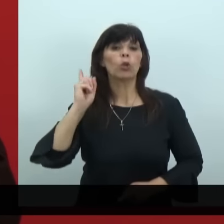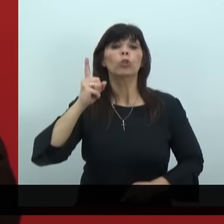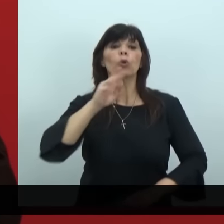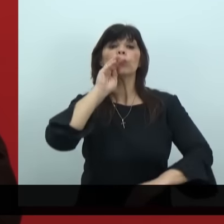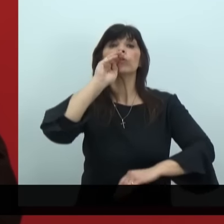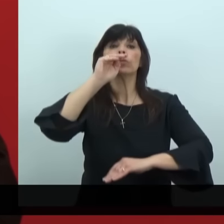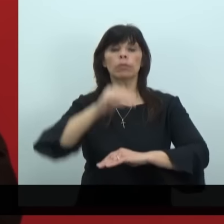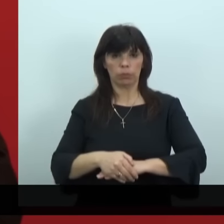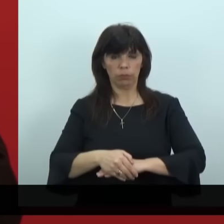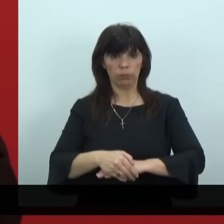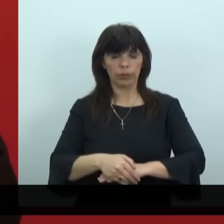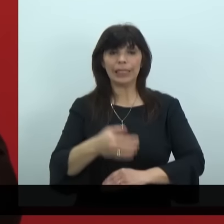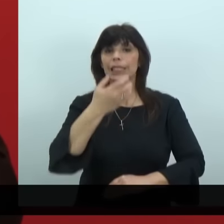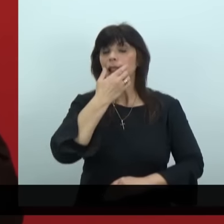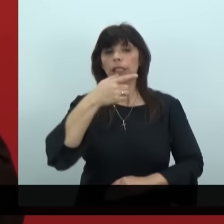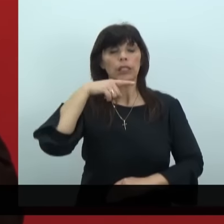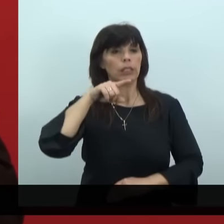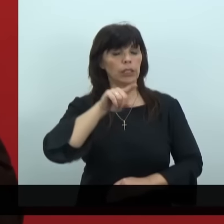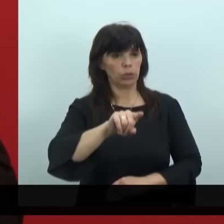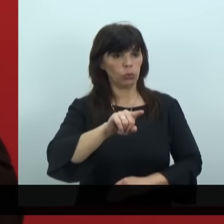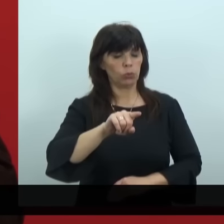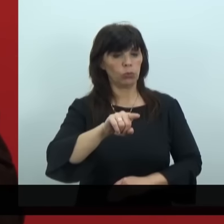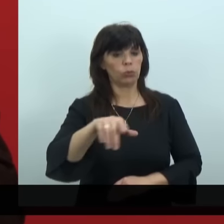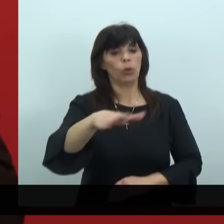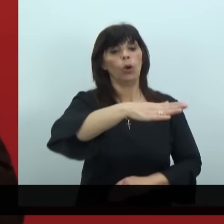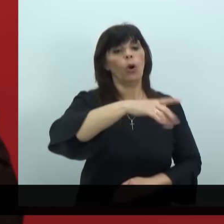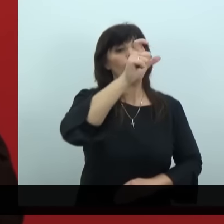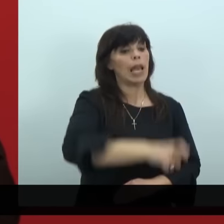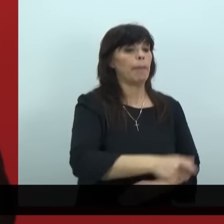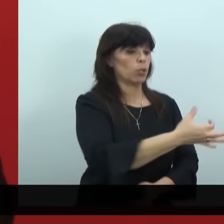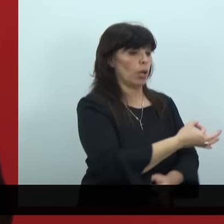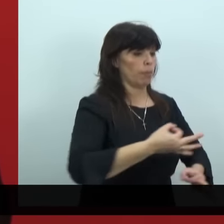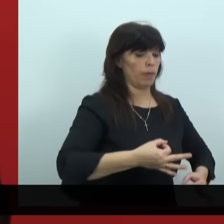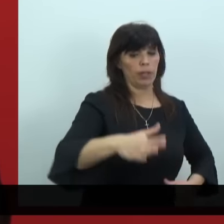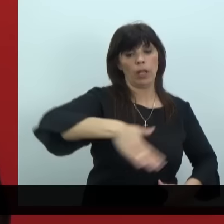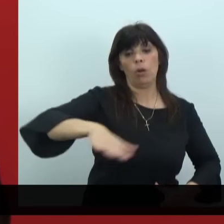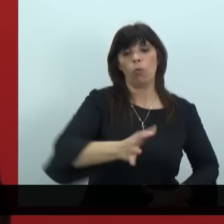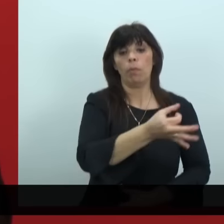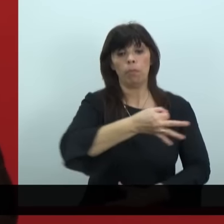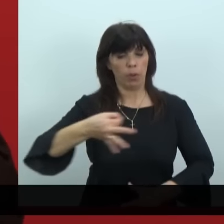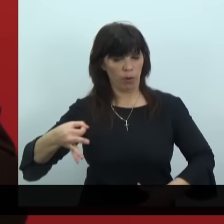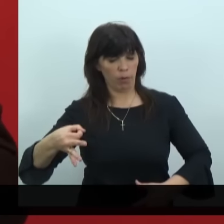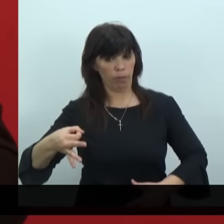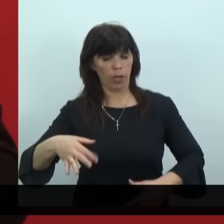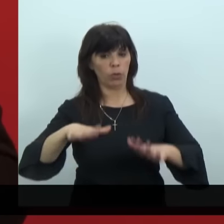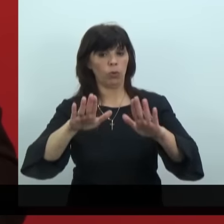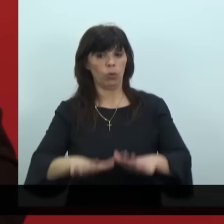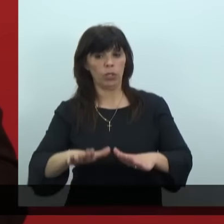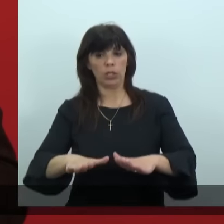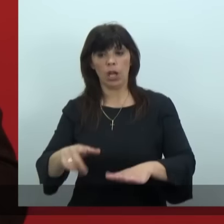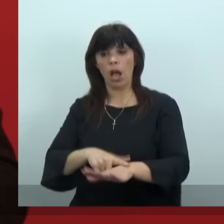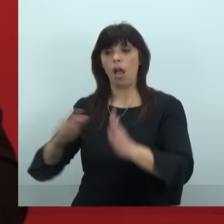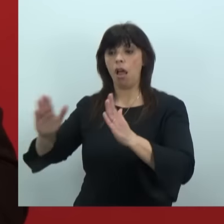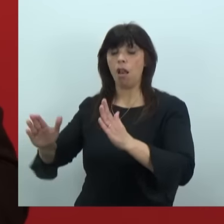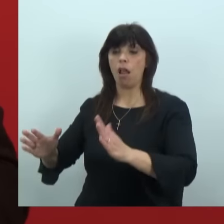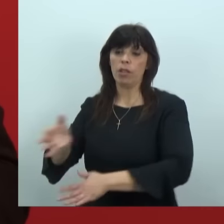cumplen cuando la persona correcta está en el lugar correcto, en el momento correcto.